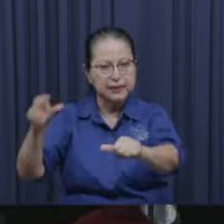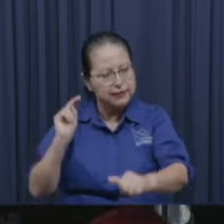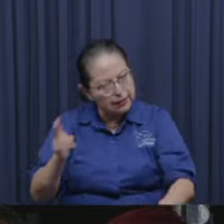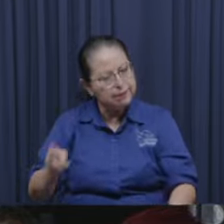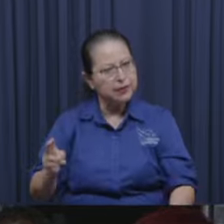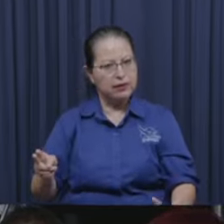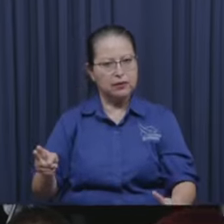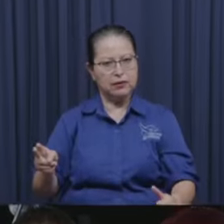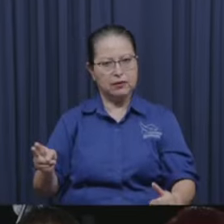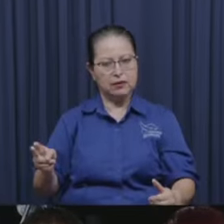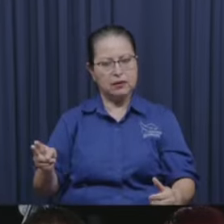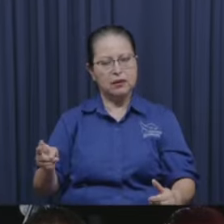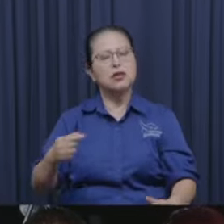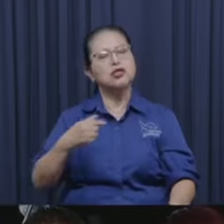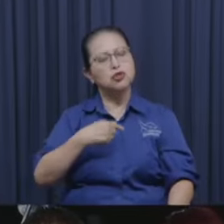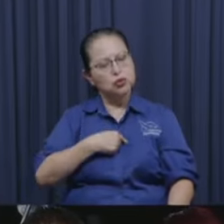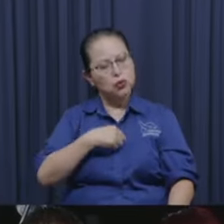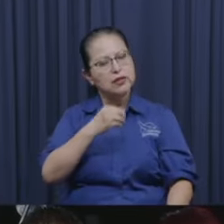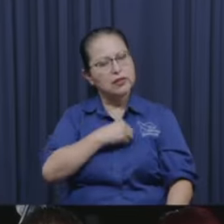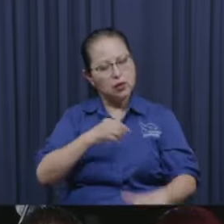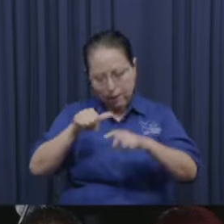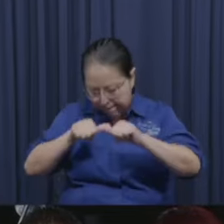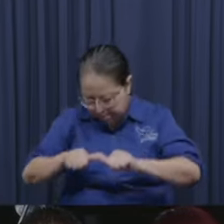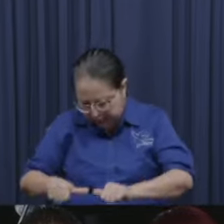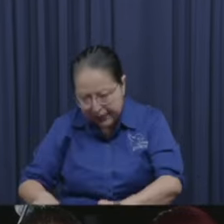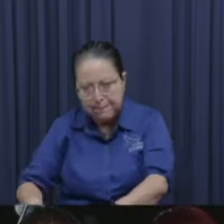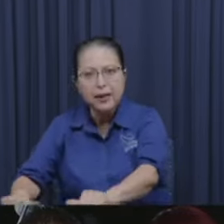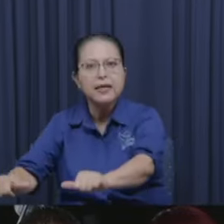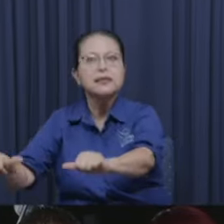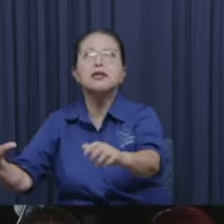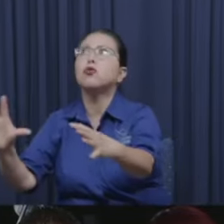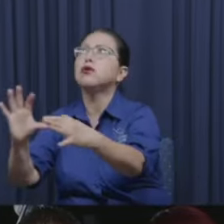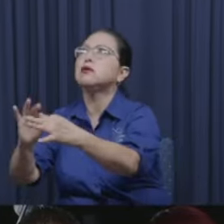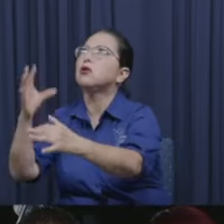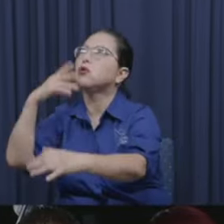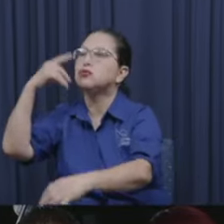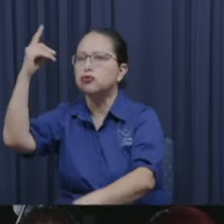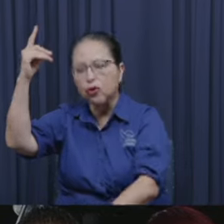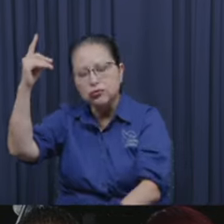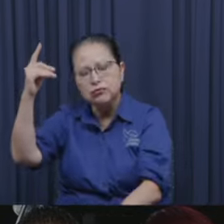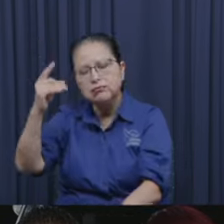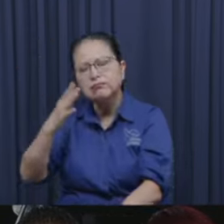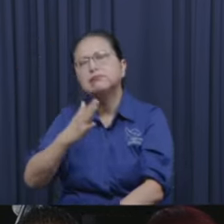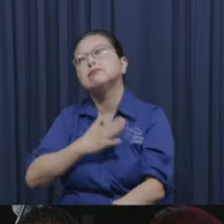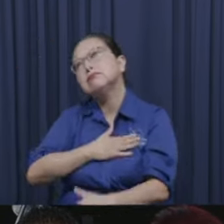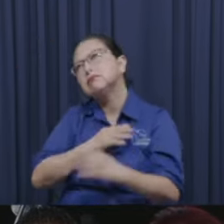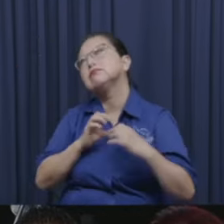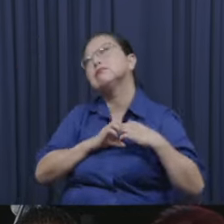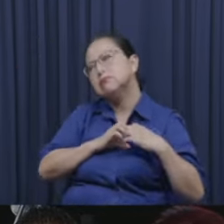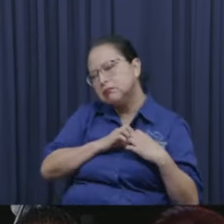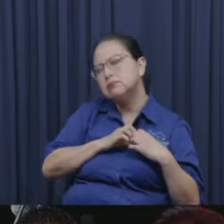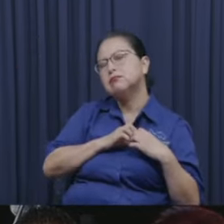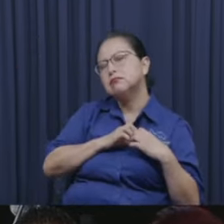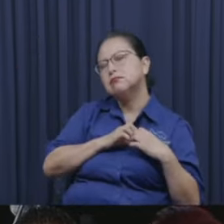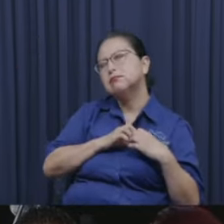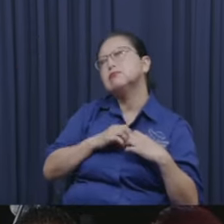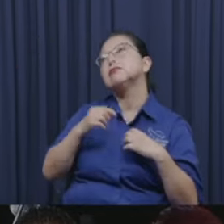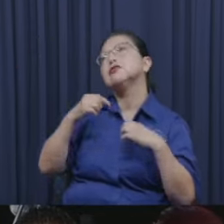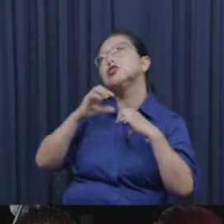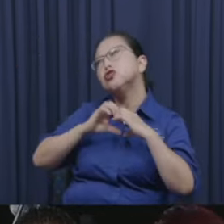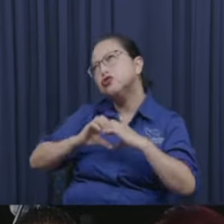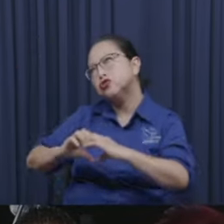sentencia Yo quiero permanecer con todo mi corazón quiero permanecer y